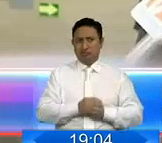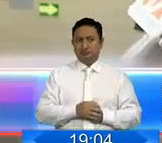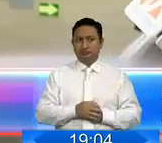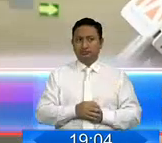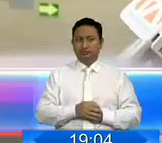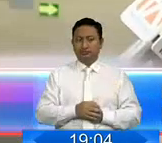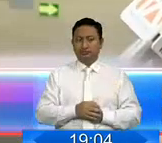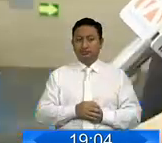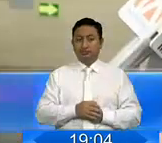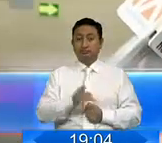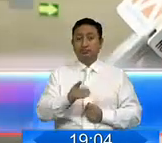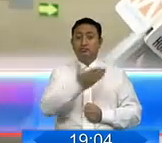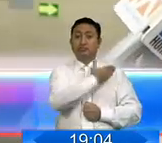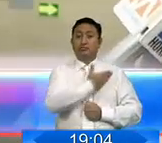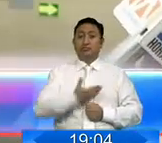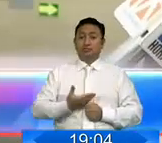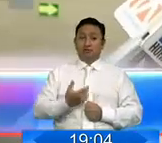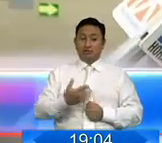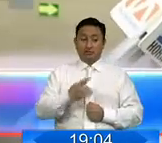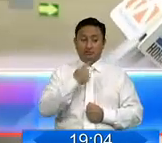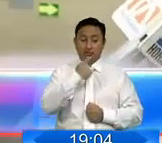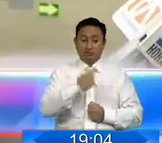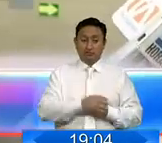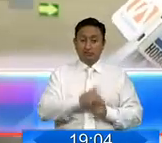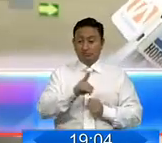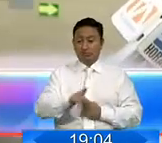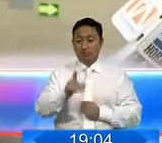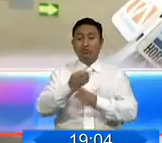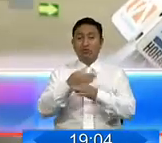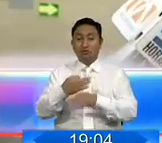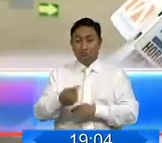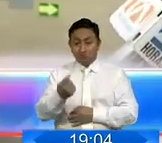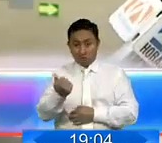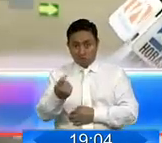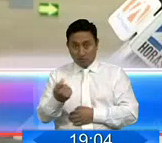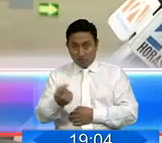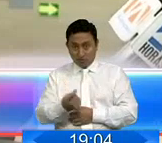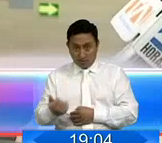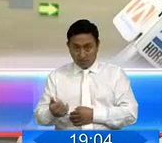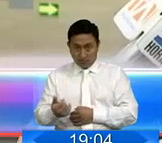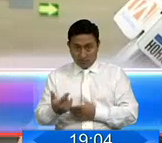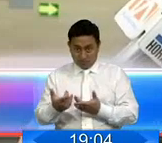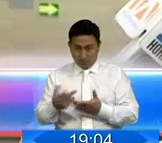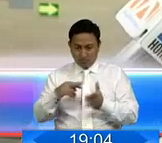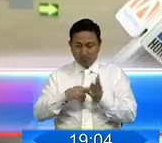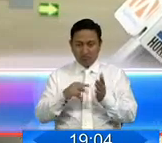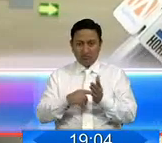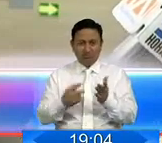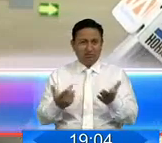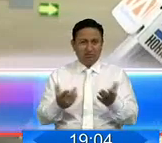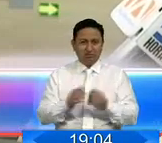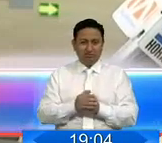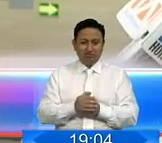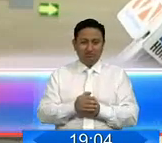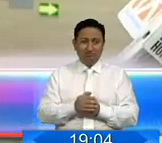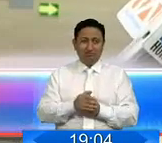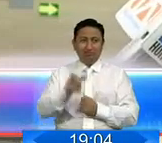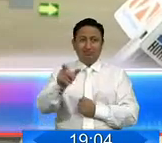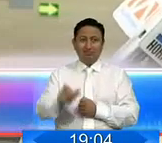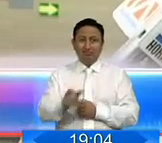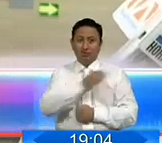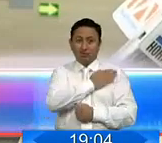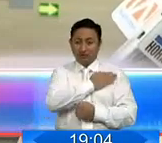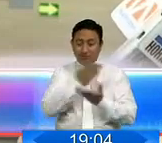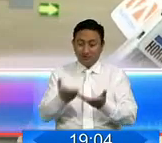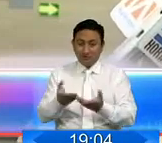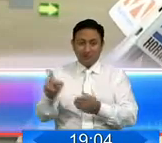que el presidente de la República haya dicho que le libera de las funciones, eso quiere decir que ya no le quiere en su